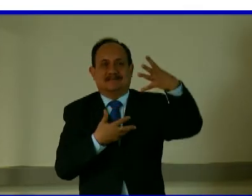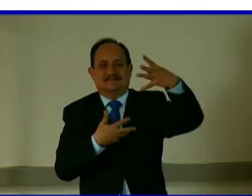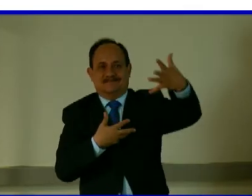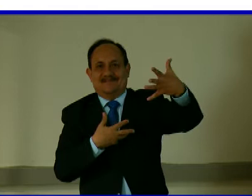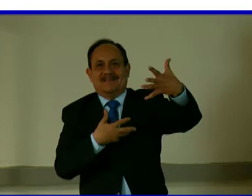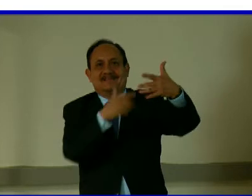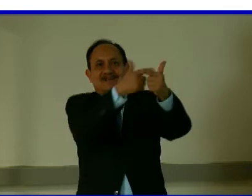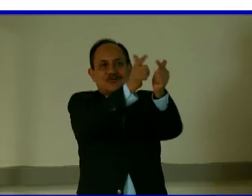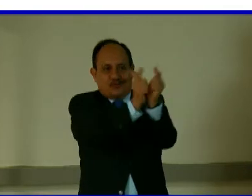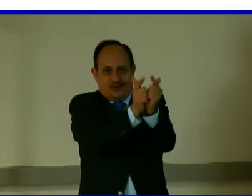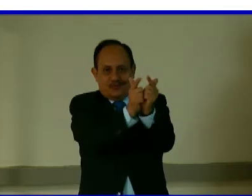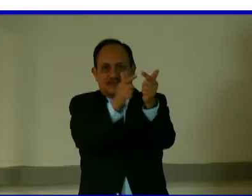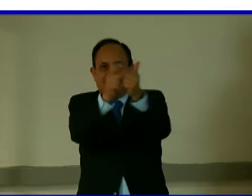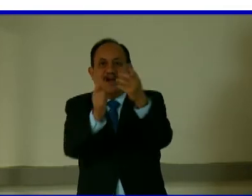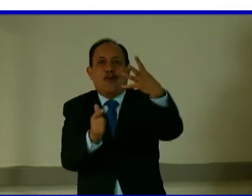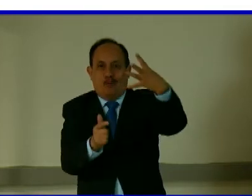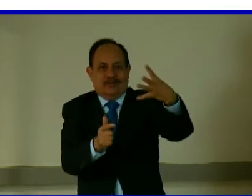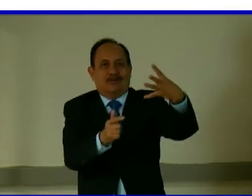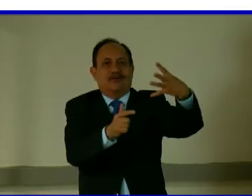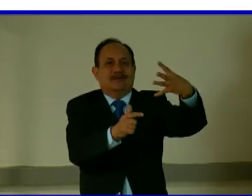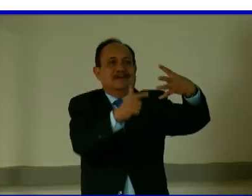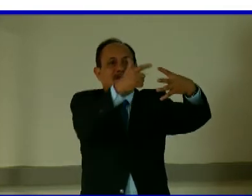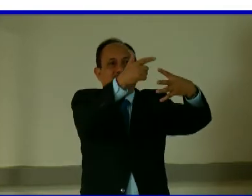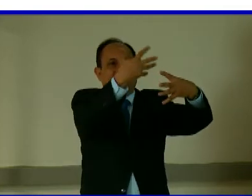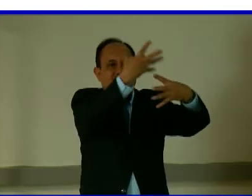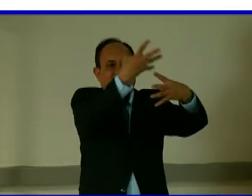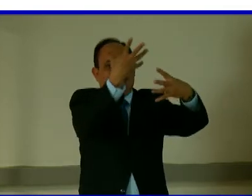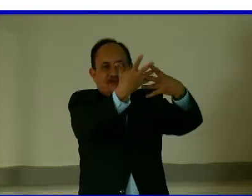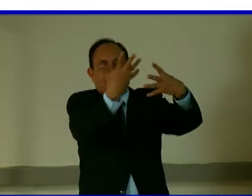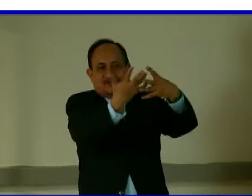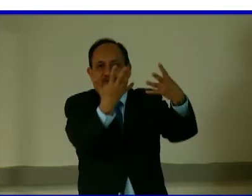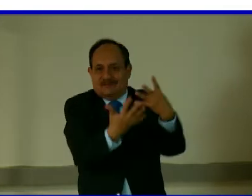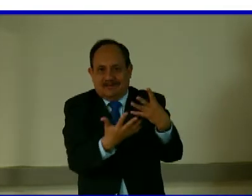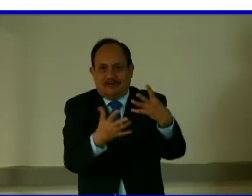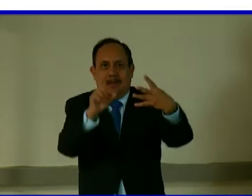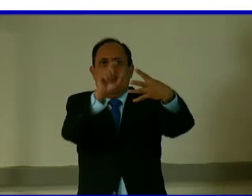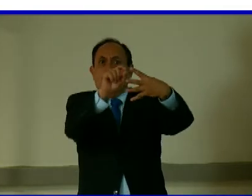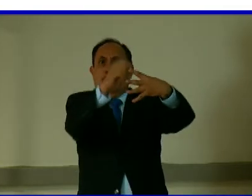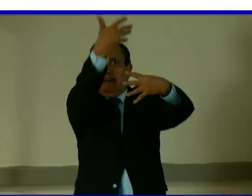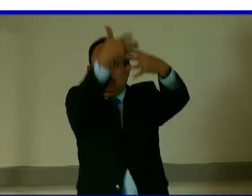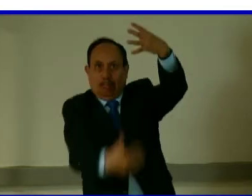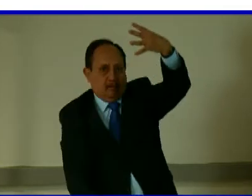5 grupitos de 4. Vamos a hacer los primeros 4 y ahí seguimos.